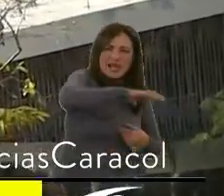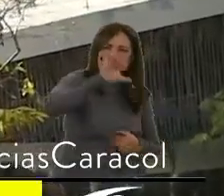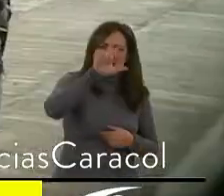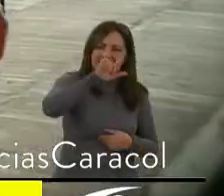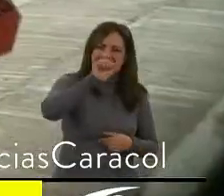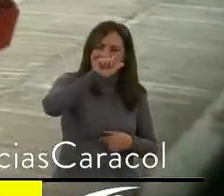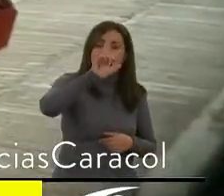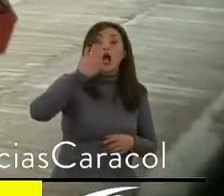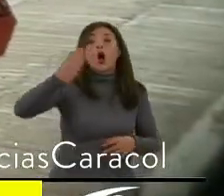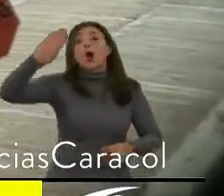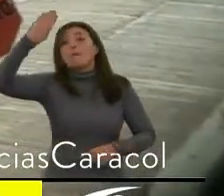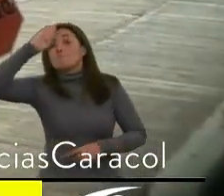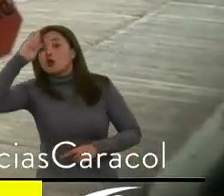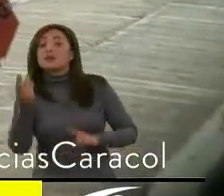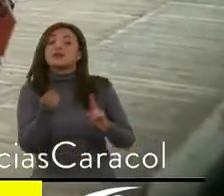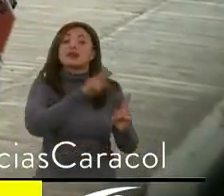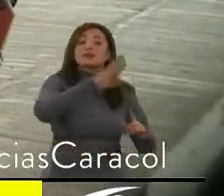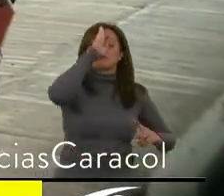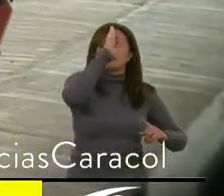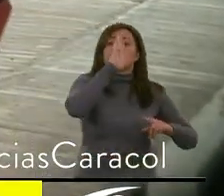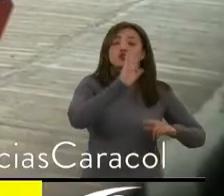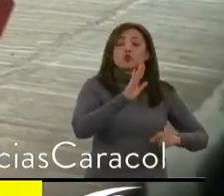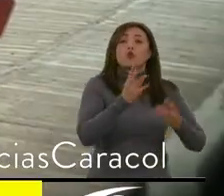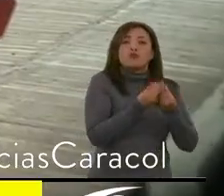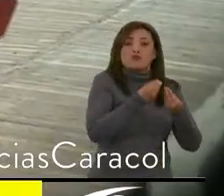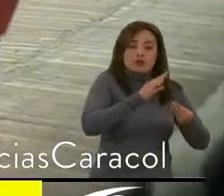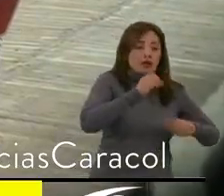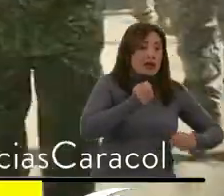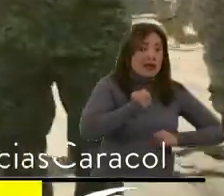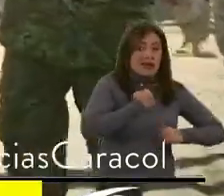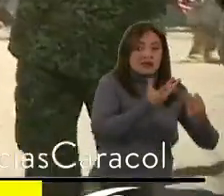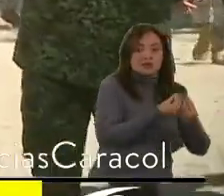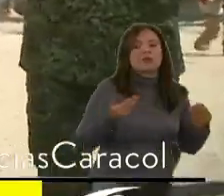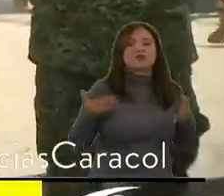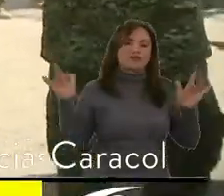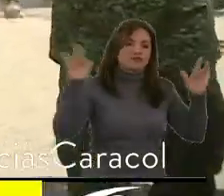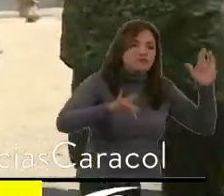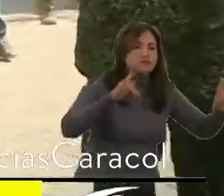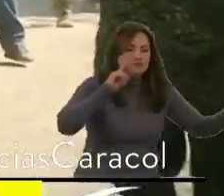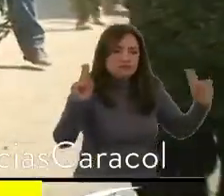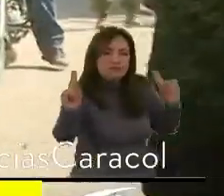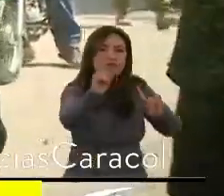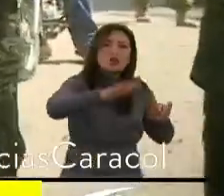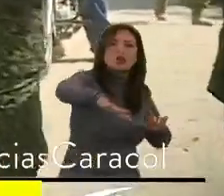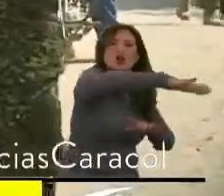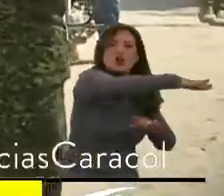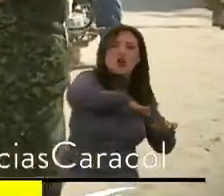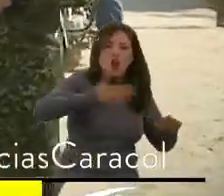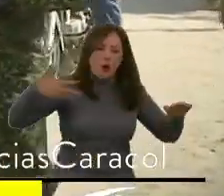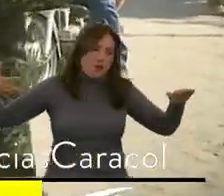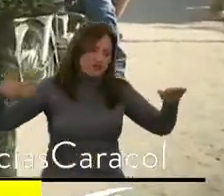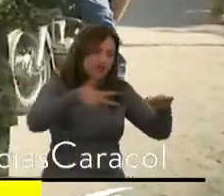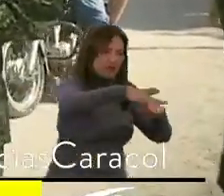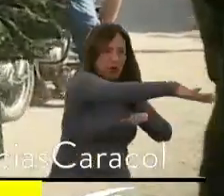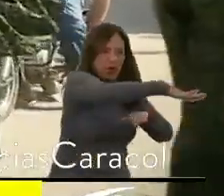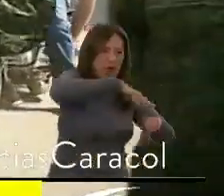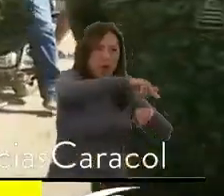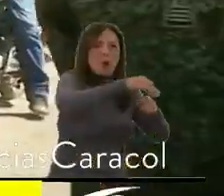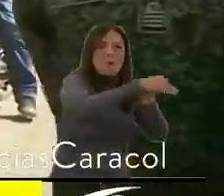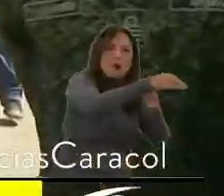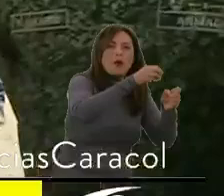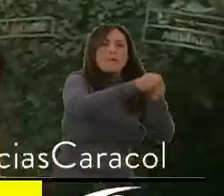Policía desplegaron un dispositivo de seguridad en la entrada a la población, la zona rural y el casco urbano. Y se adelantan